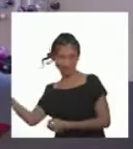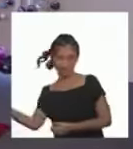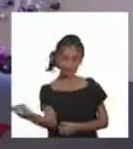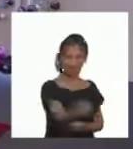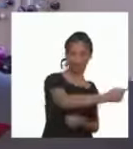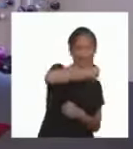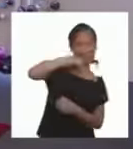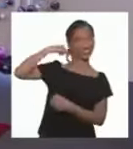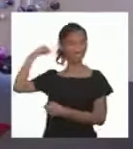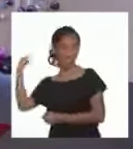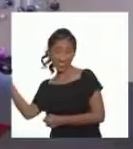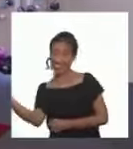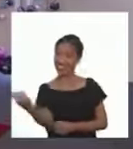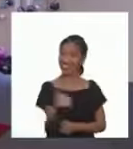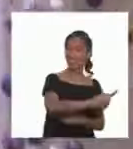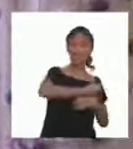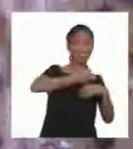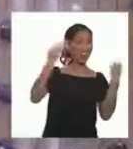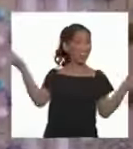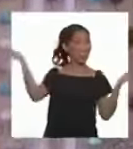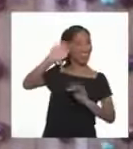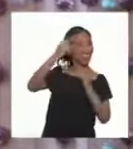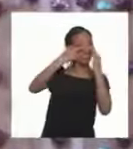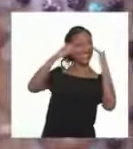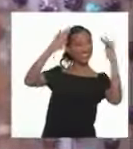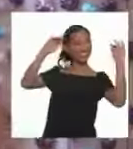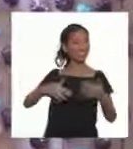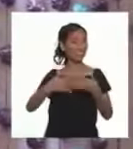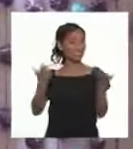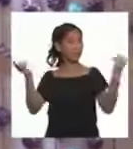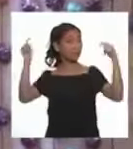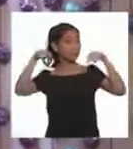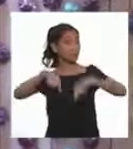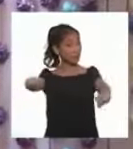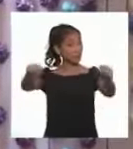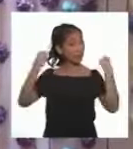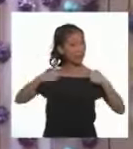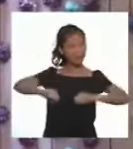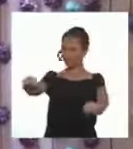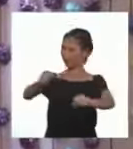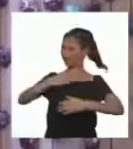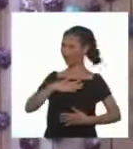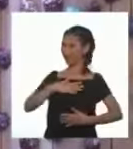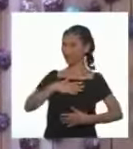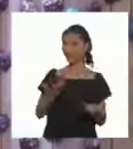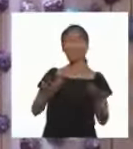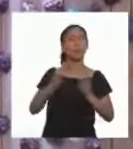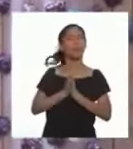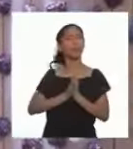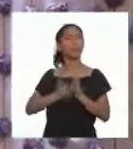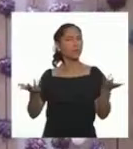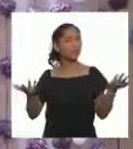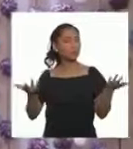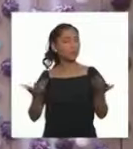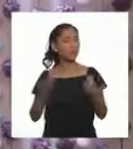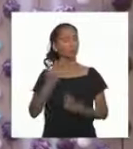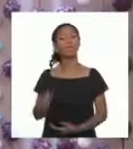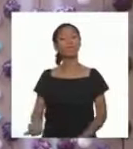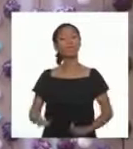¡Sí! ¡Sí! Hola, niñas y niños. Es momento de activar nuestro cuerpo. Y vamos a hacerlo